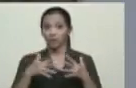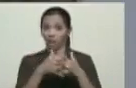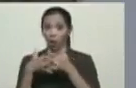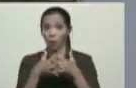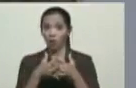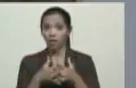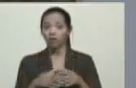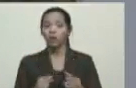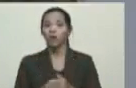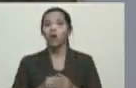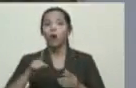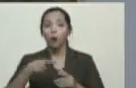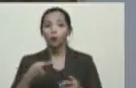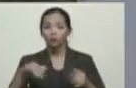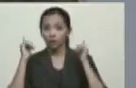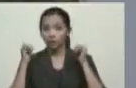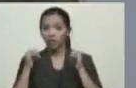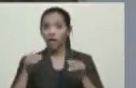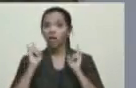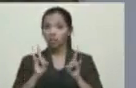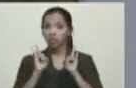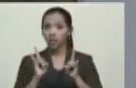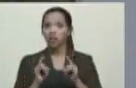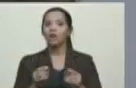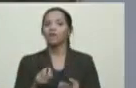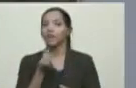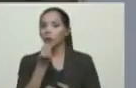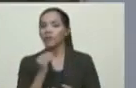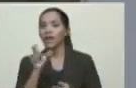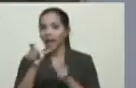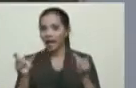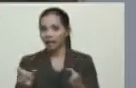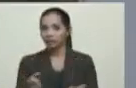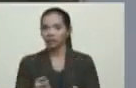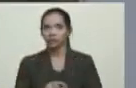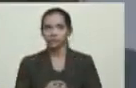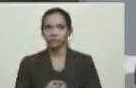esa gente. El verdadero Live Aid, no